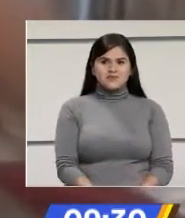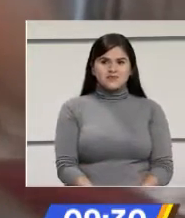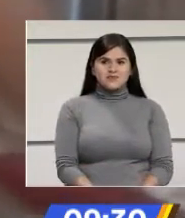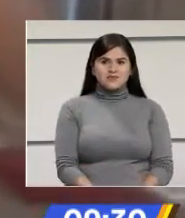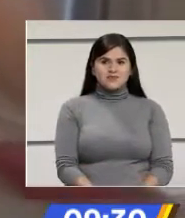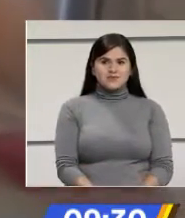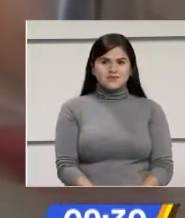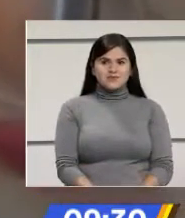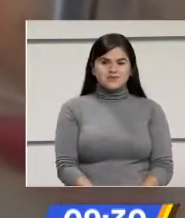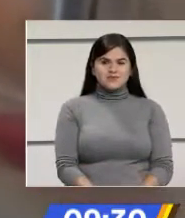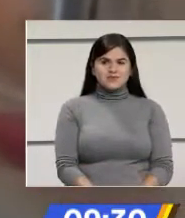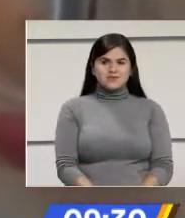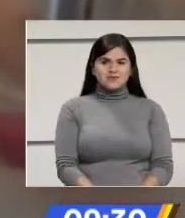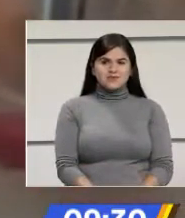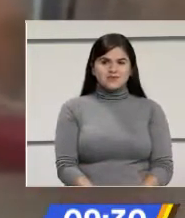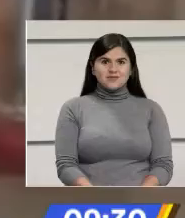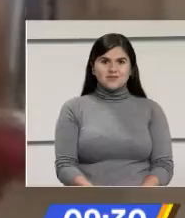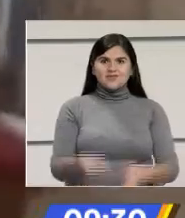vamos.